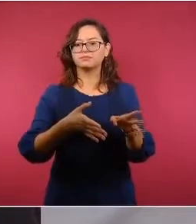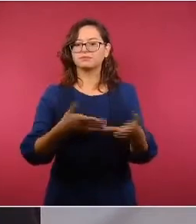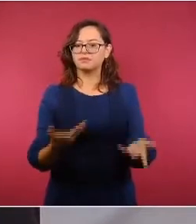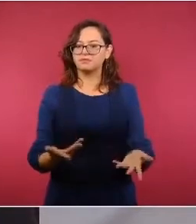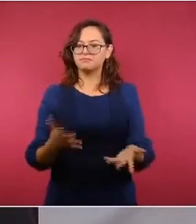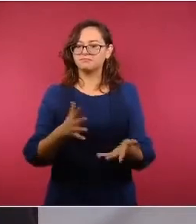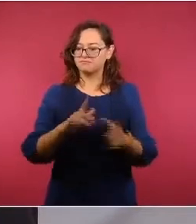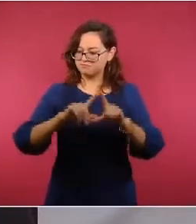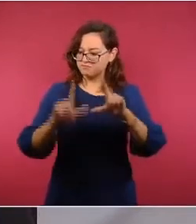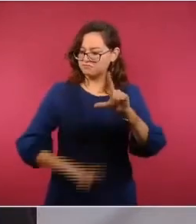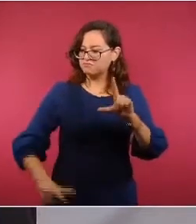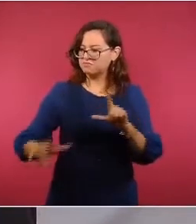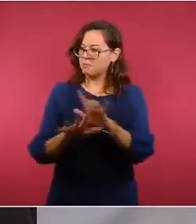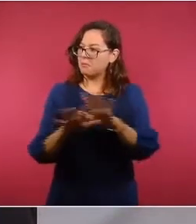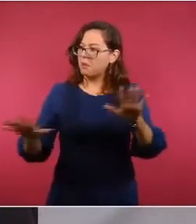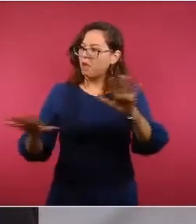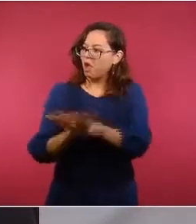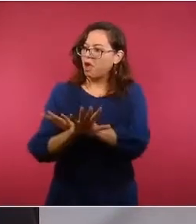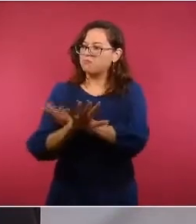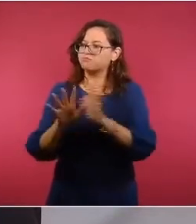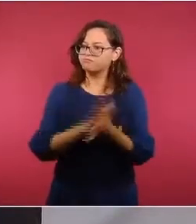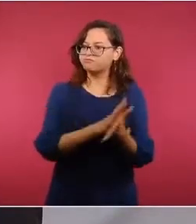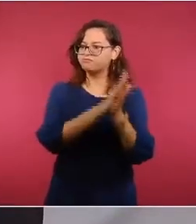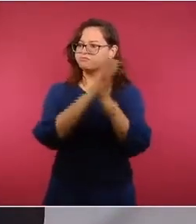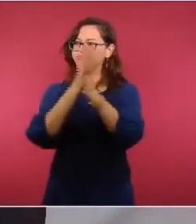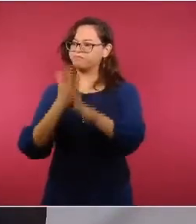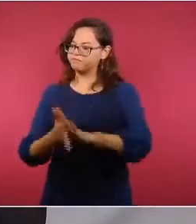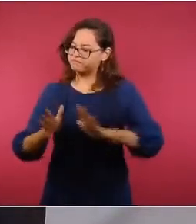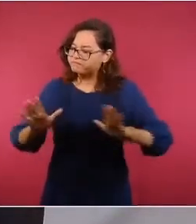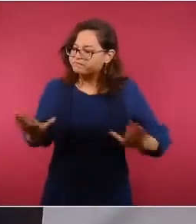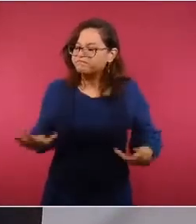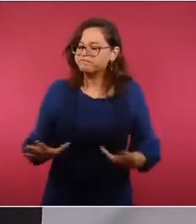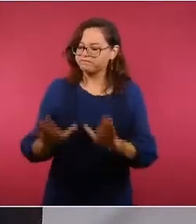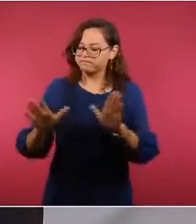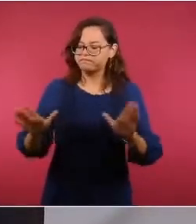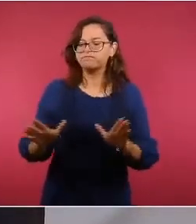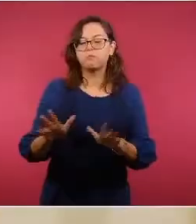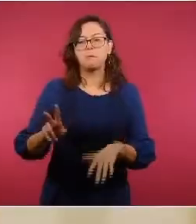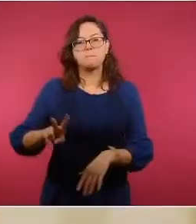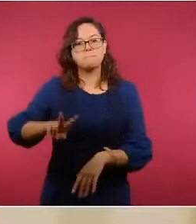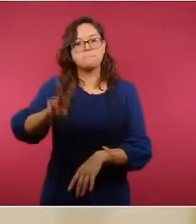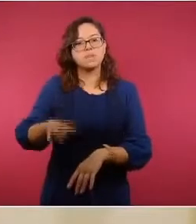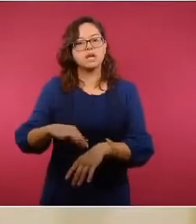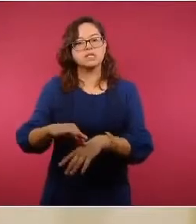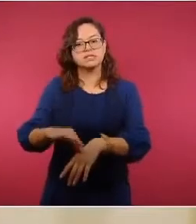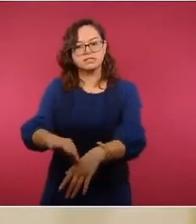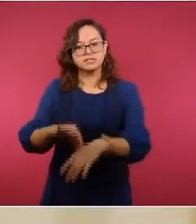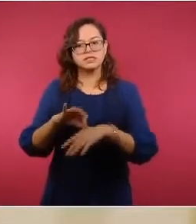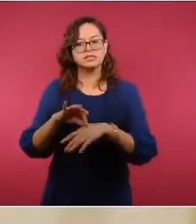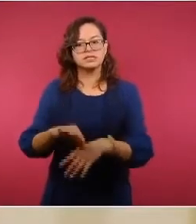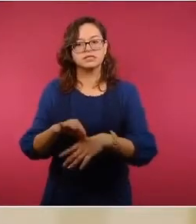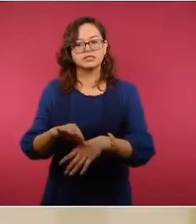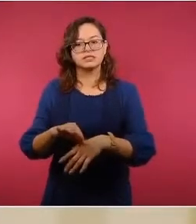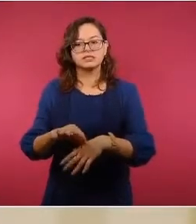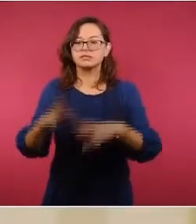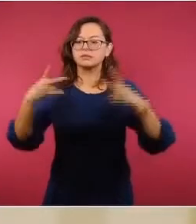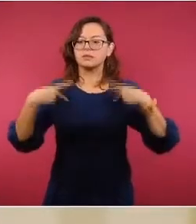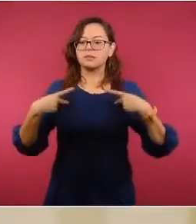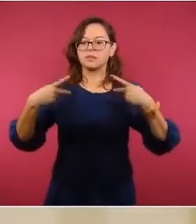impulsando la transformación de México, un cambio verdadero donde todos podamos